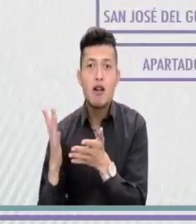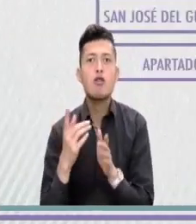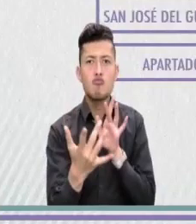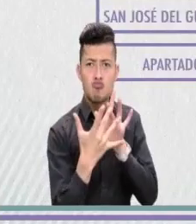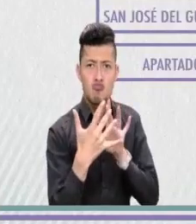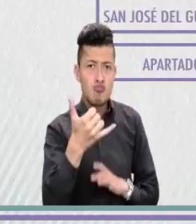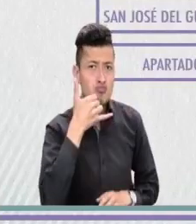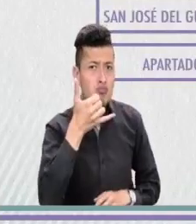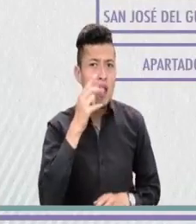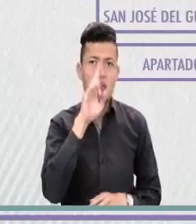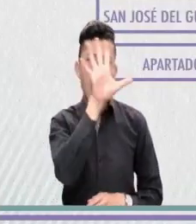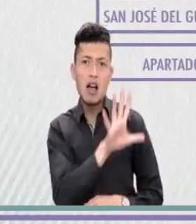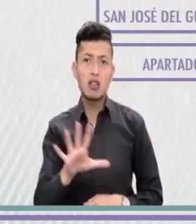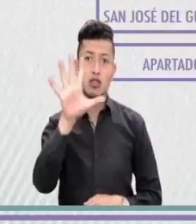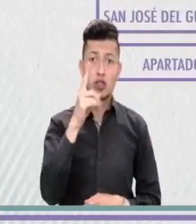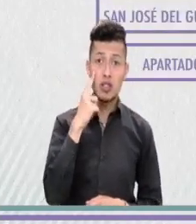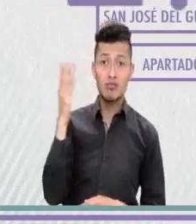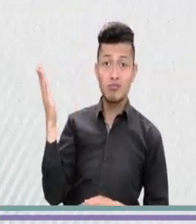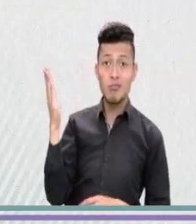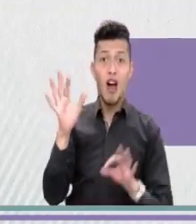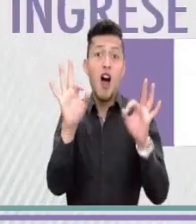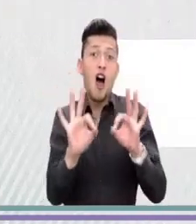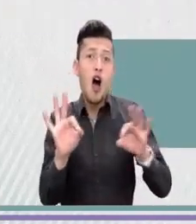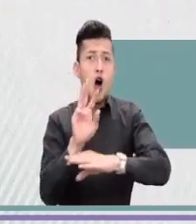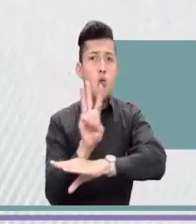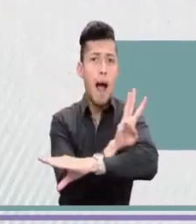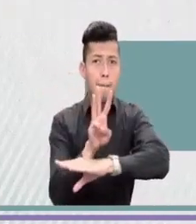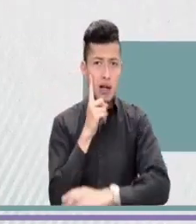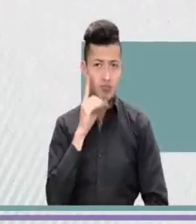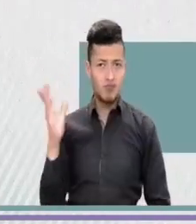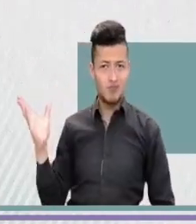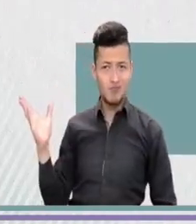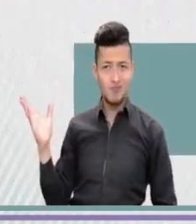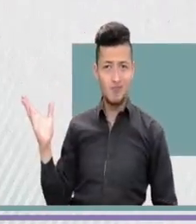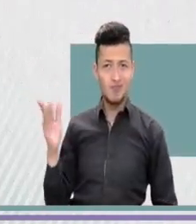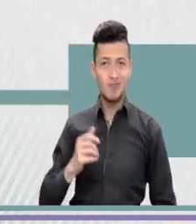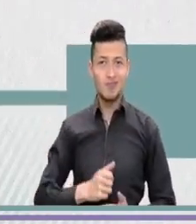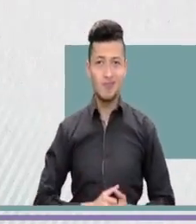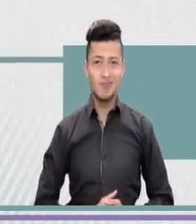con nuestros puntos de atención a nivel nacional o consulta nuestra página web